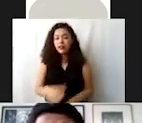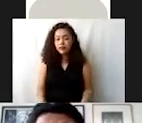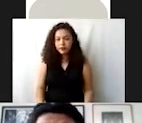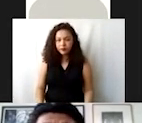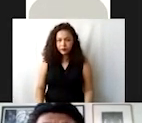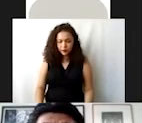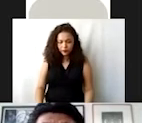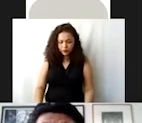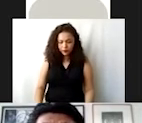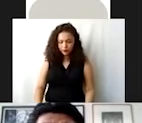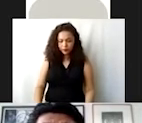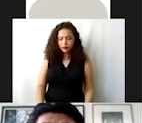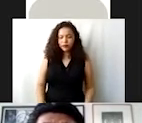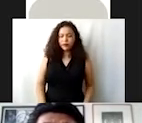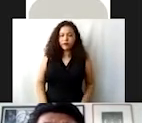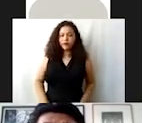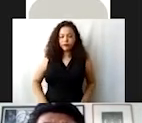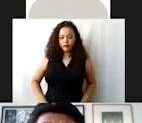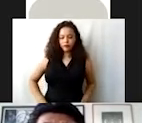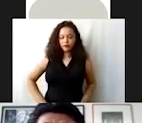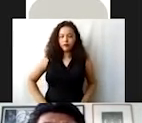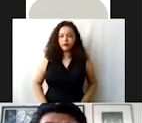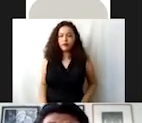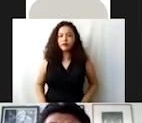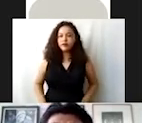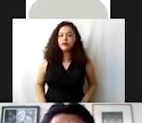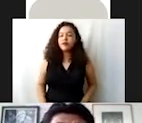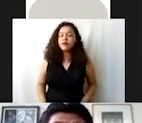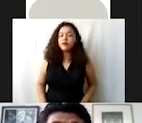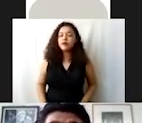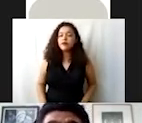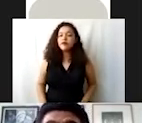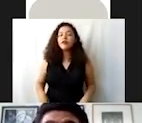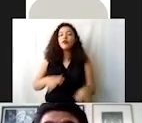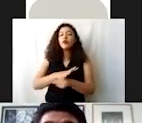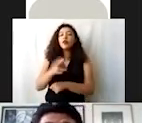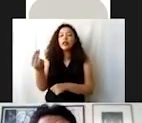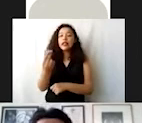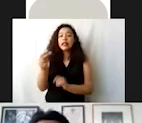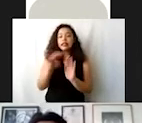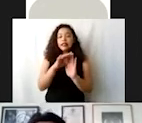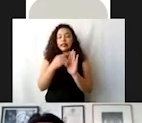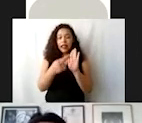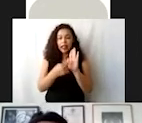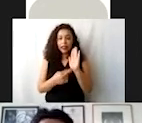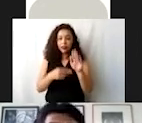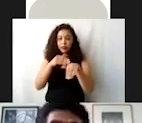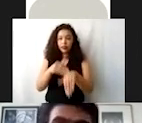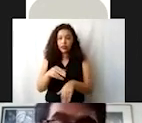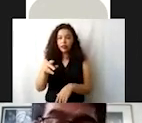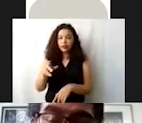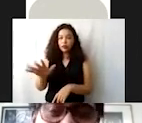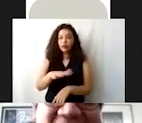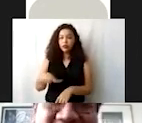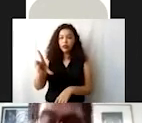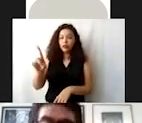ver qué requisitos debe cumplir un domicilio fiscal. Bueno,